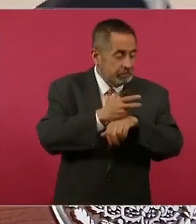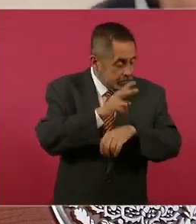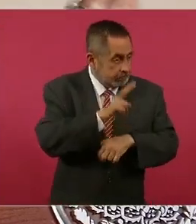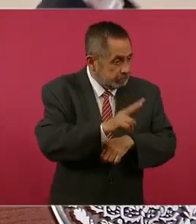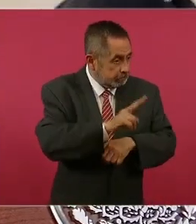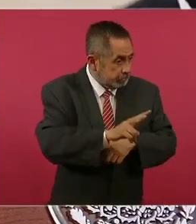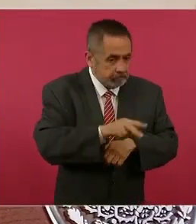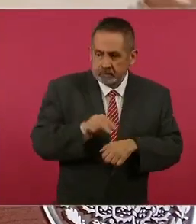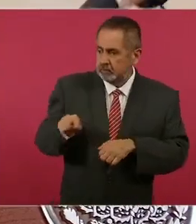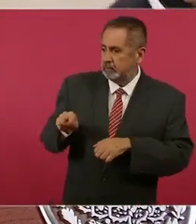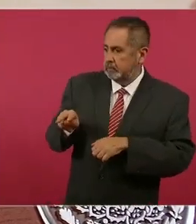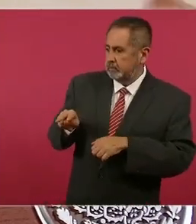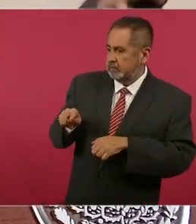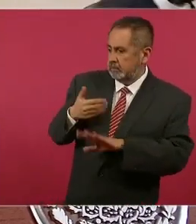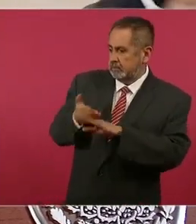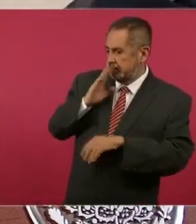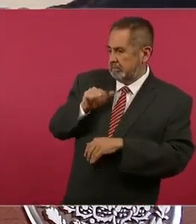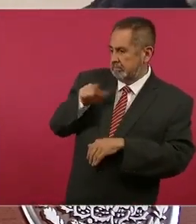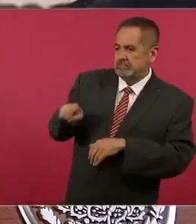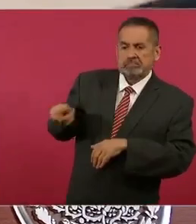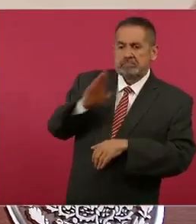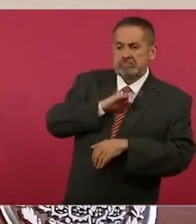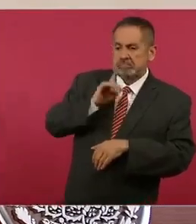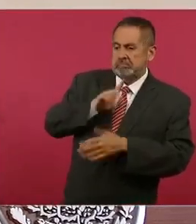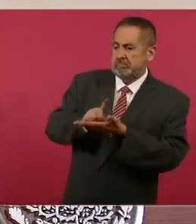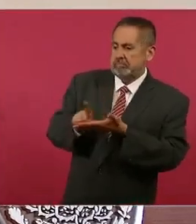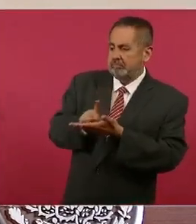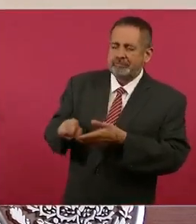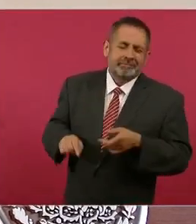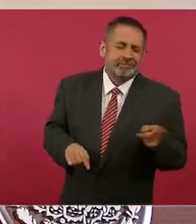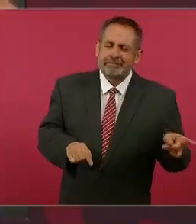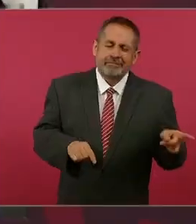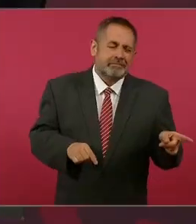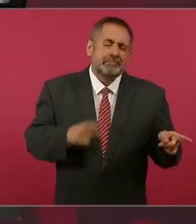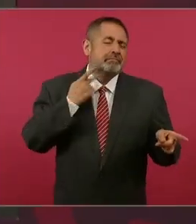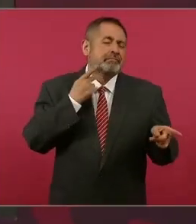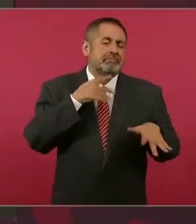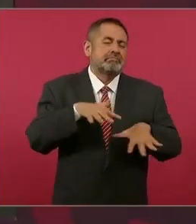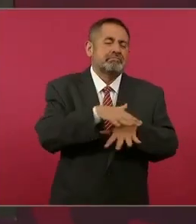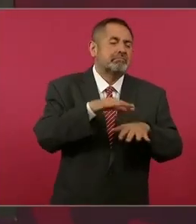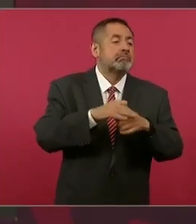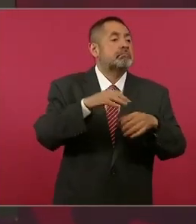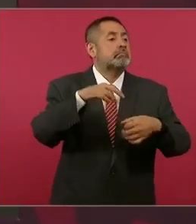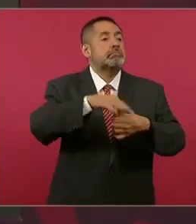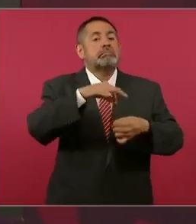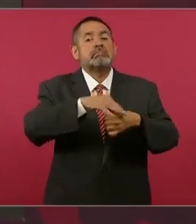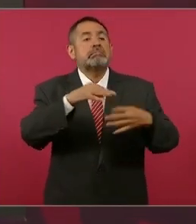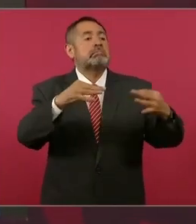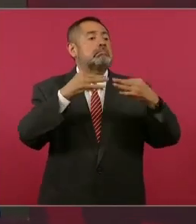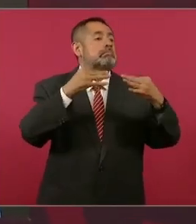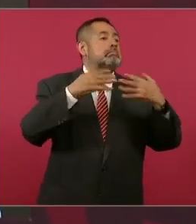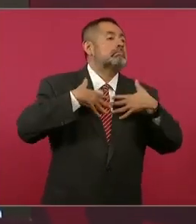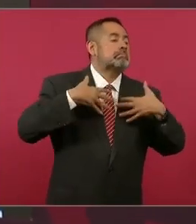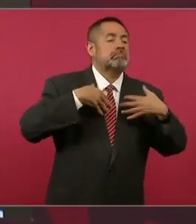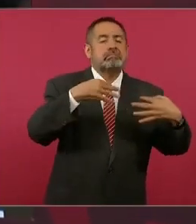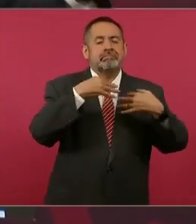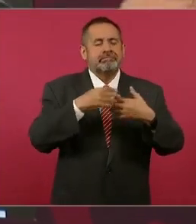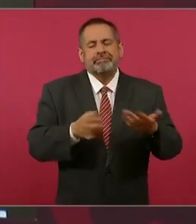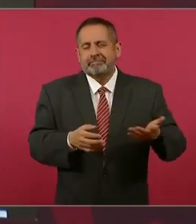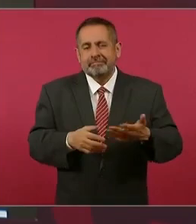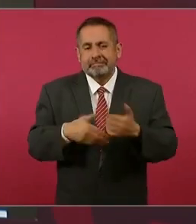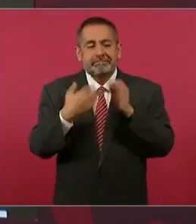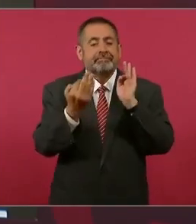con todas sus campañas, ¿no?, politiqueras para ganar votos cada vez